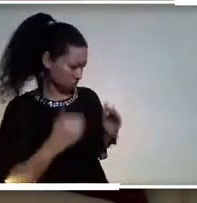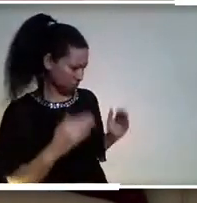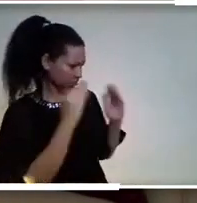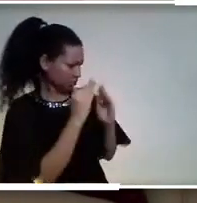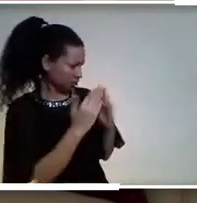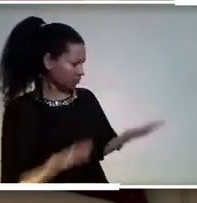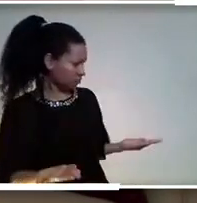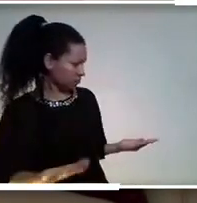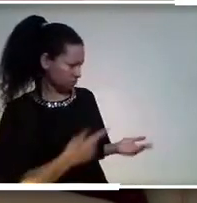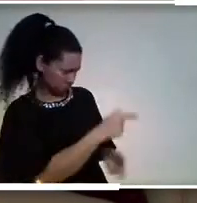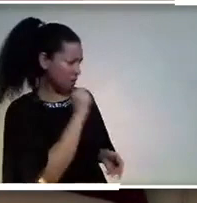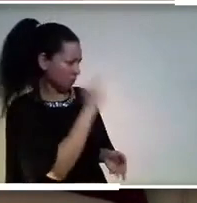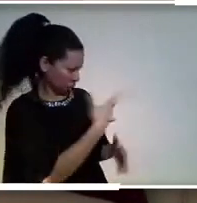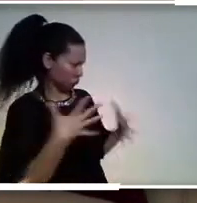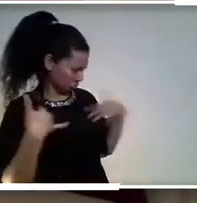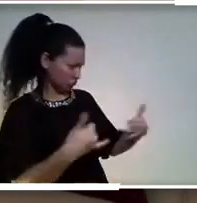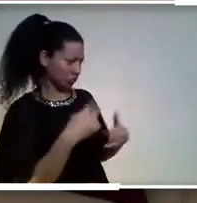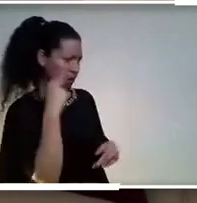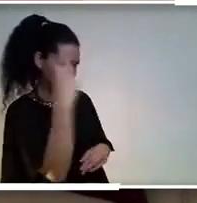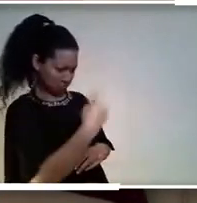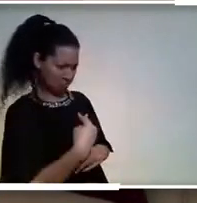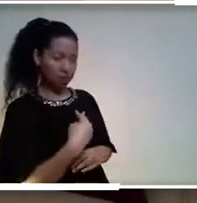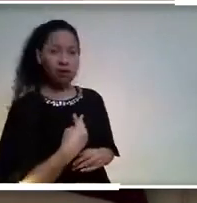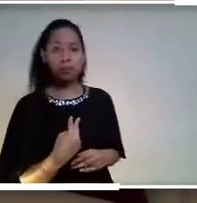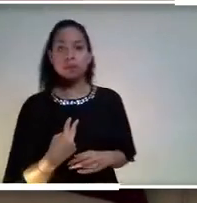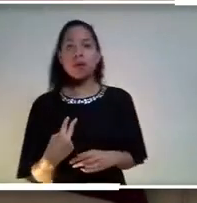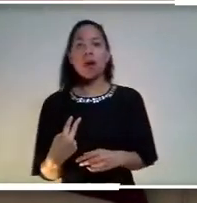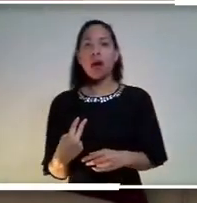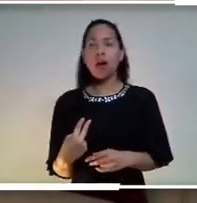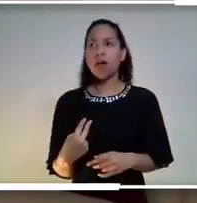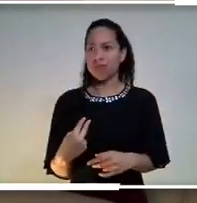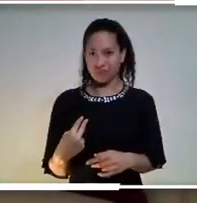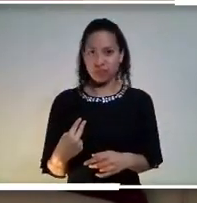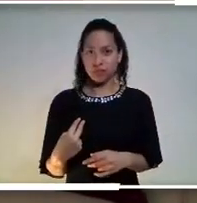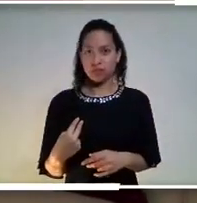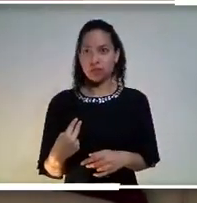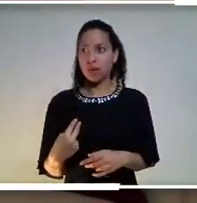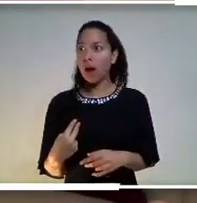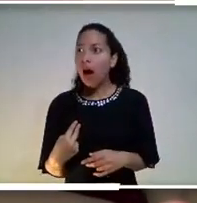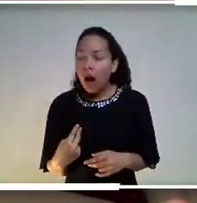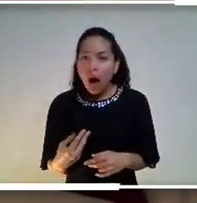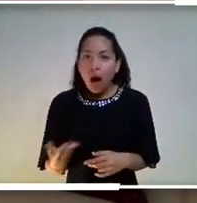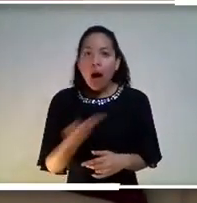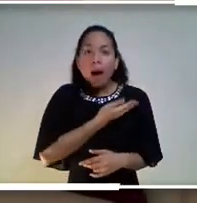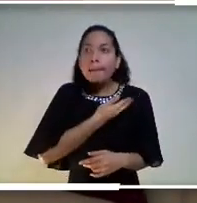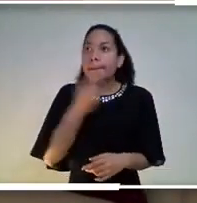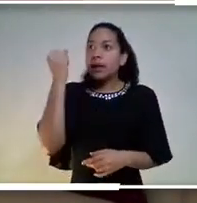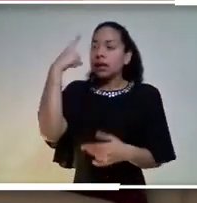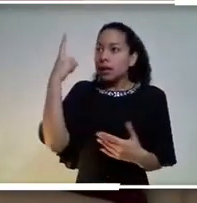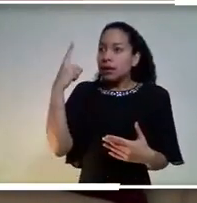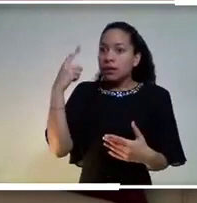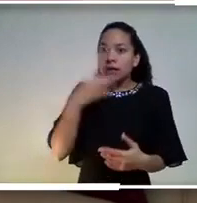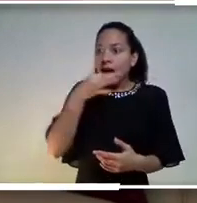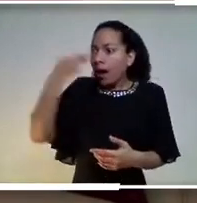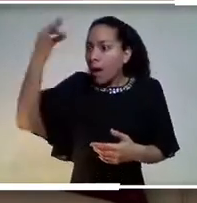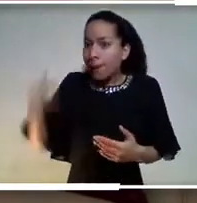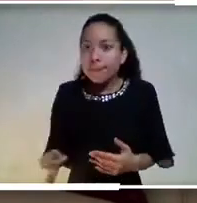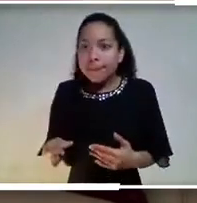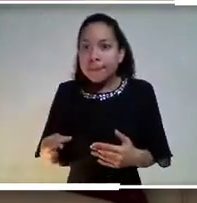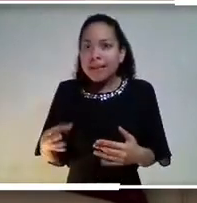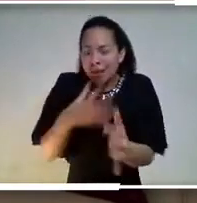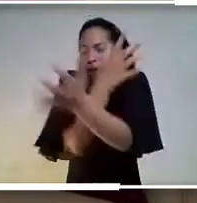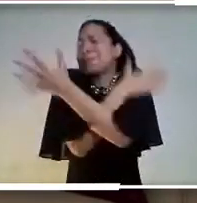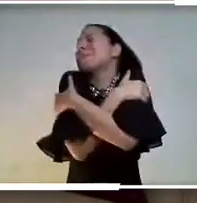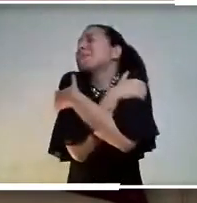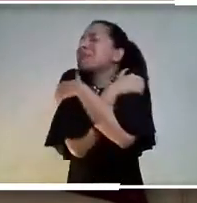finalmente nacional reino al compendio que dwight estaba en carne y hueso frente a ella y les tendió en sus brazos en torno a él que había